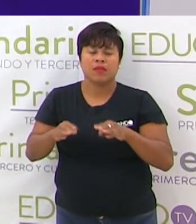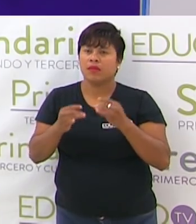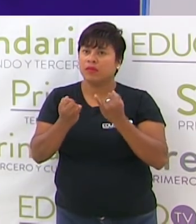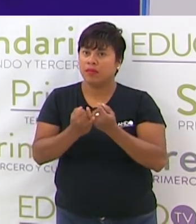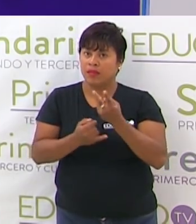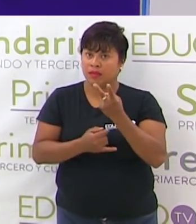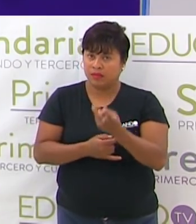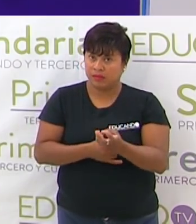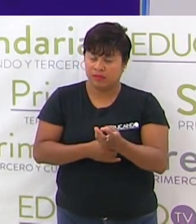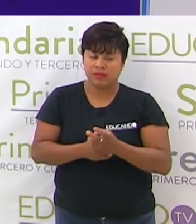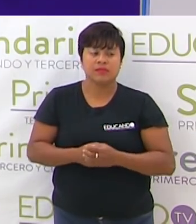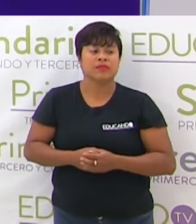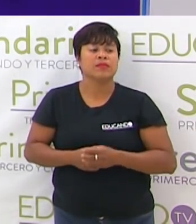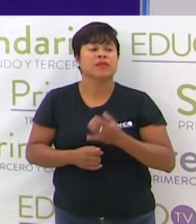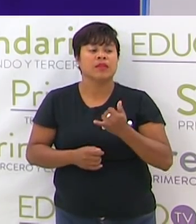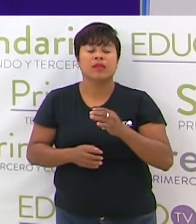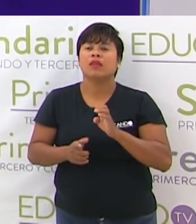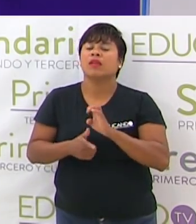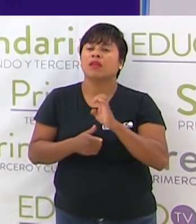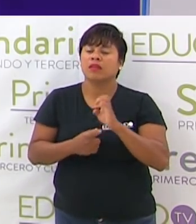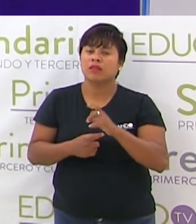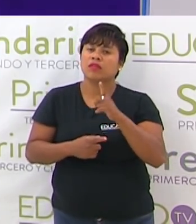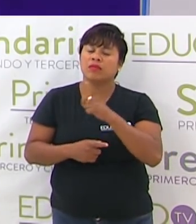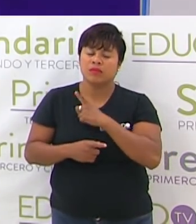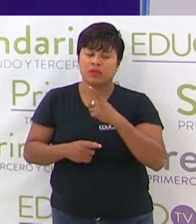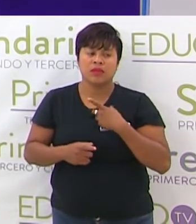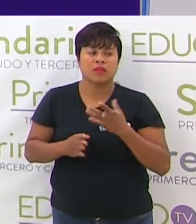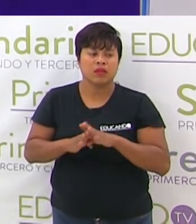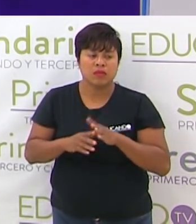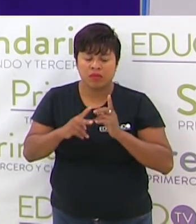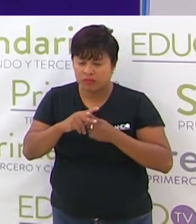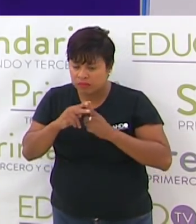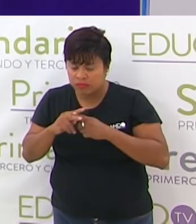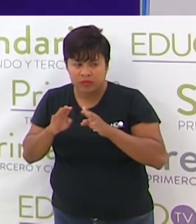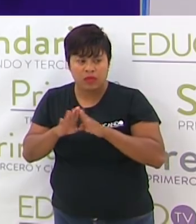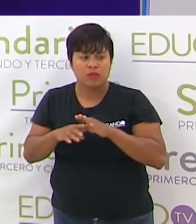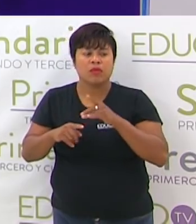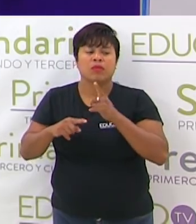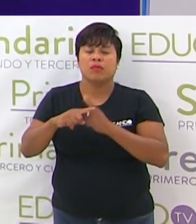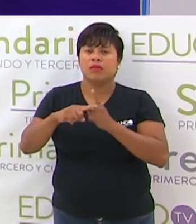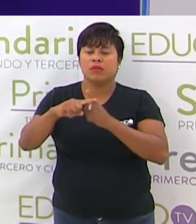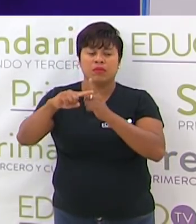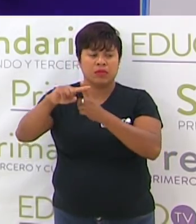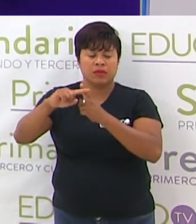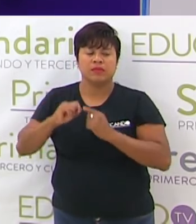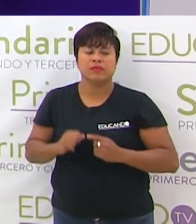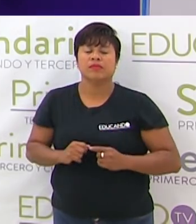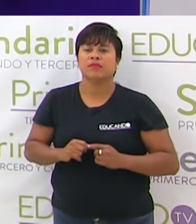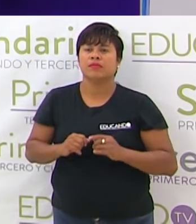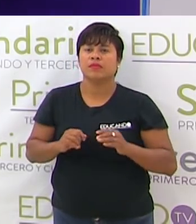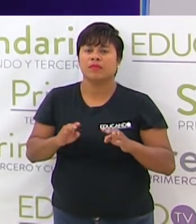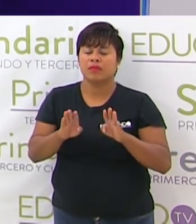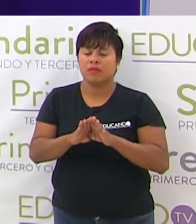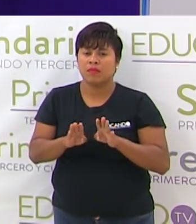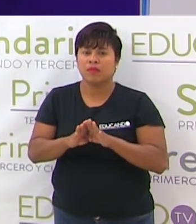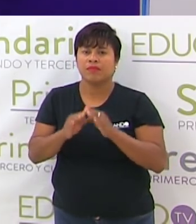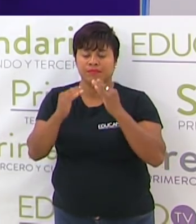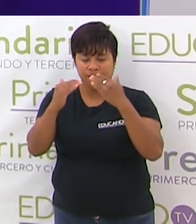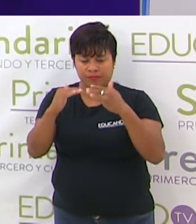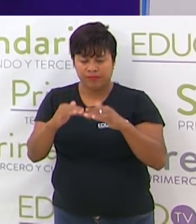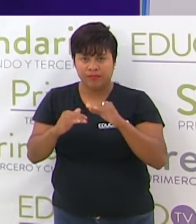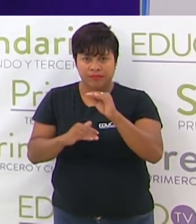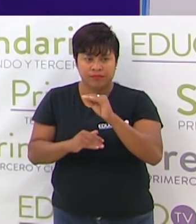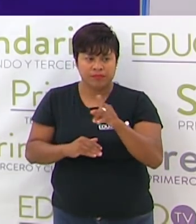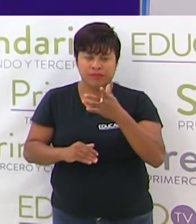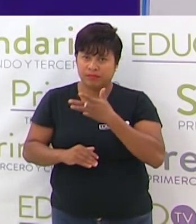así, ¿sí? Y entonces vas a tener que ir calculando o sumando los datos que